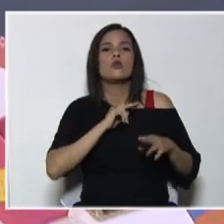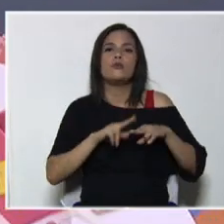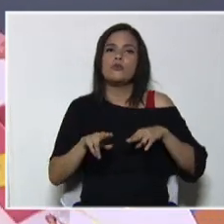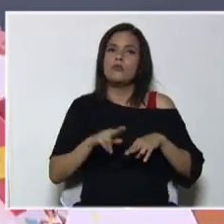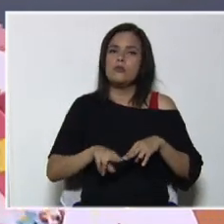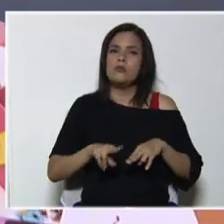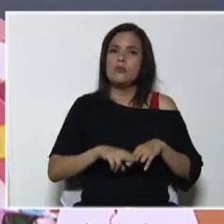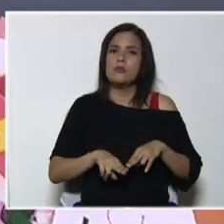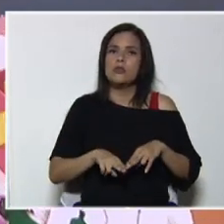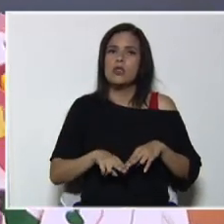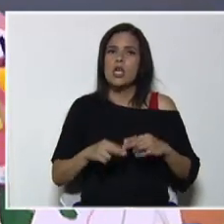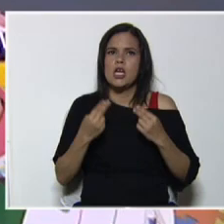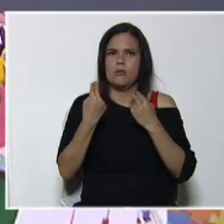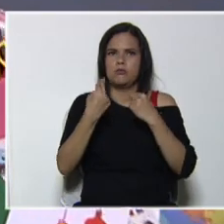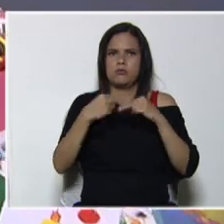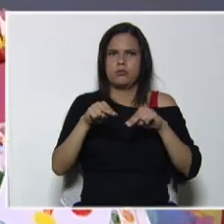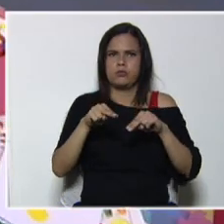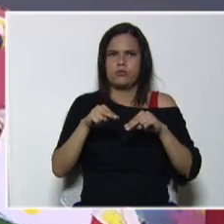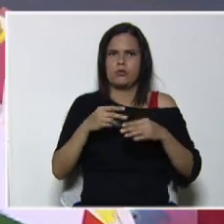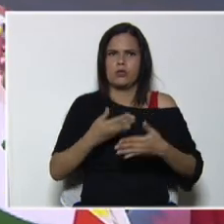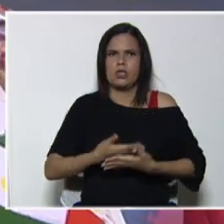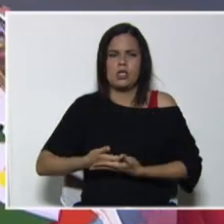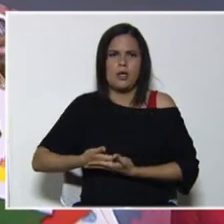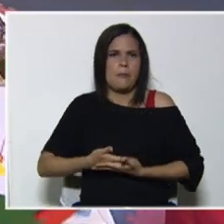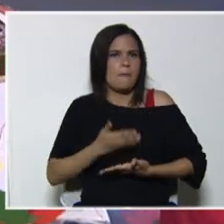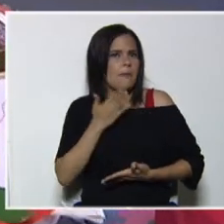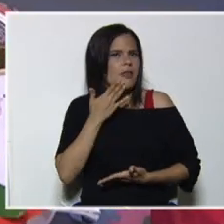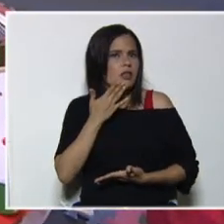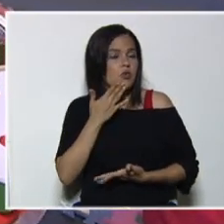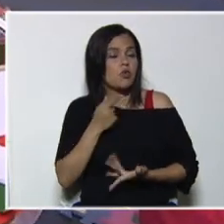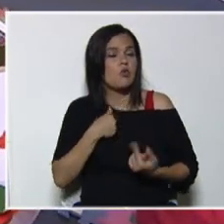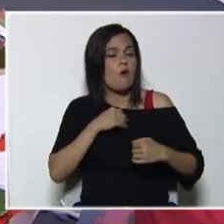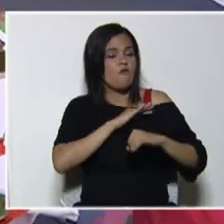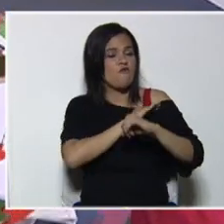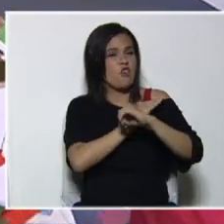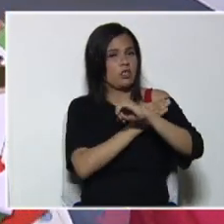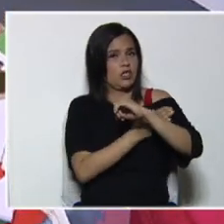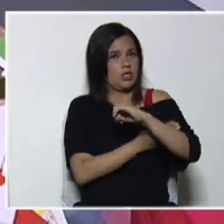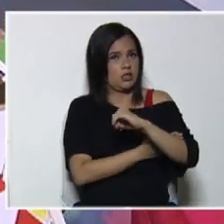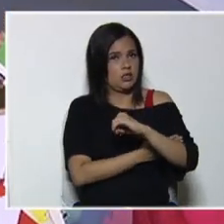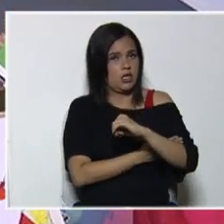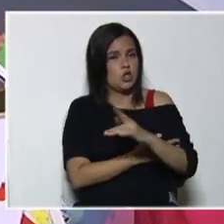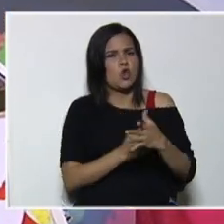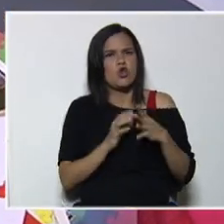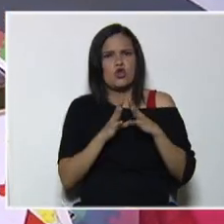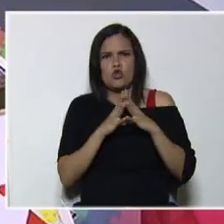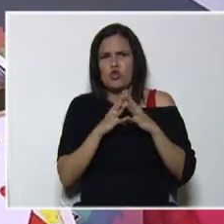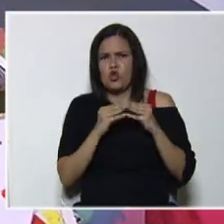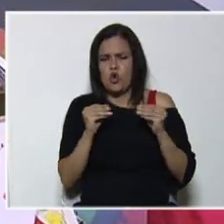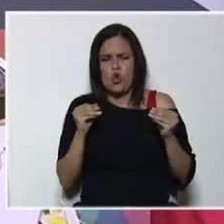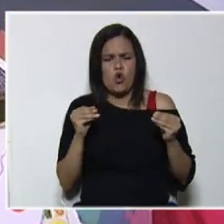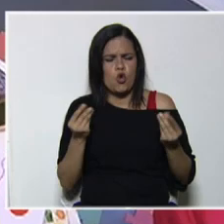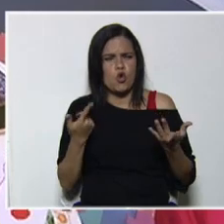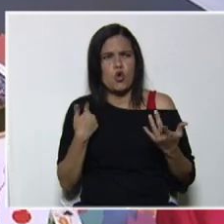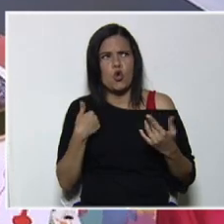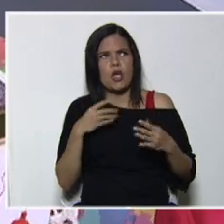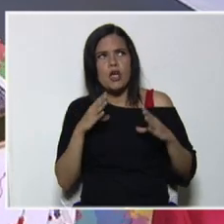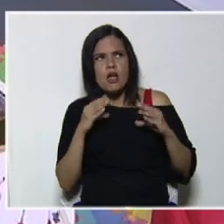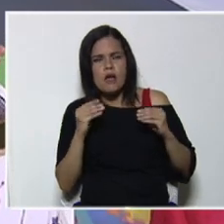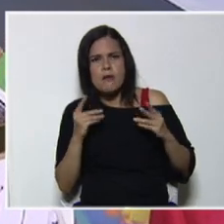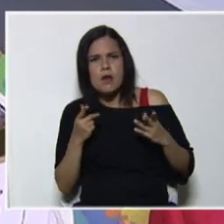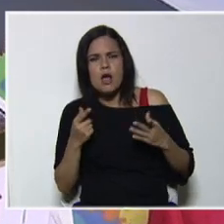nuestros niños de maternal estuvimos fortaleciendo todo lo que tiene que ver con